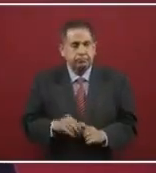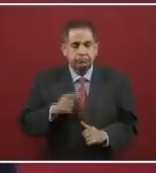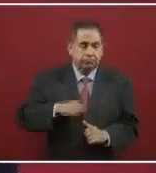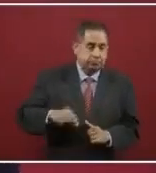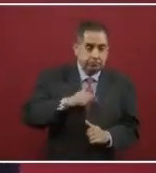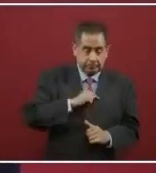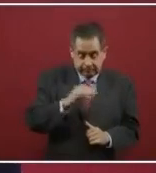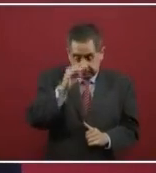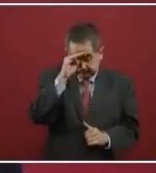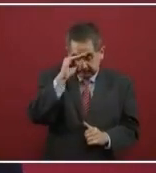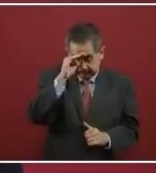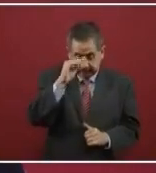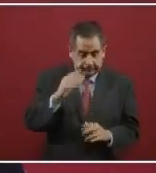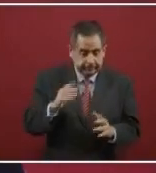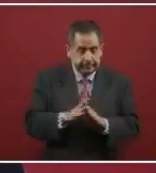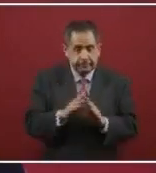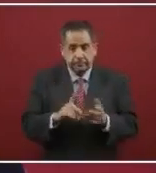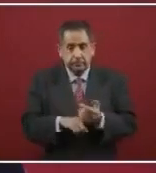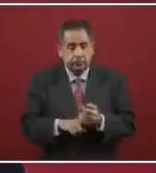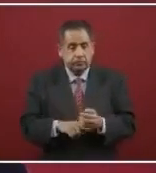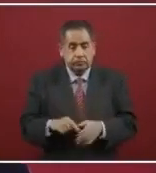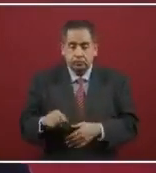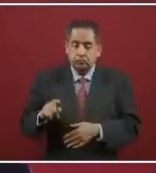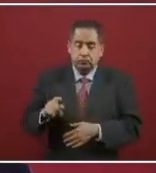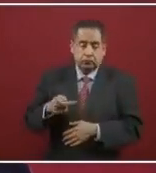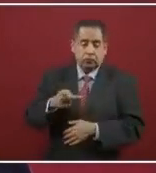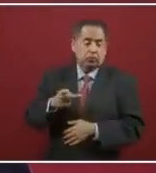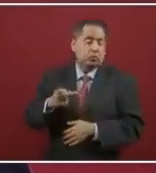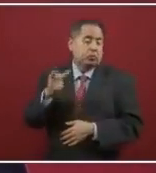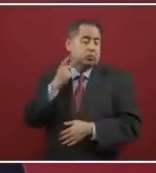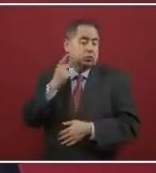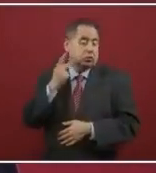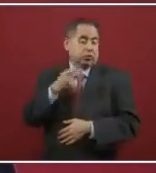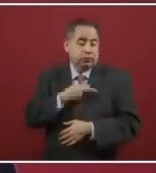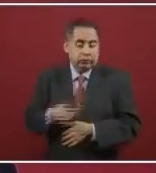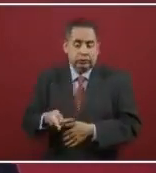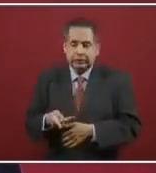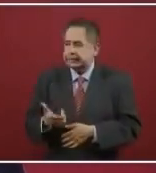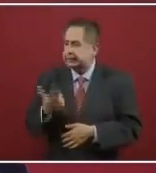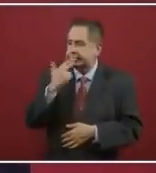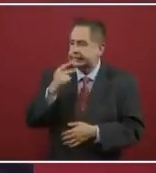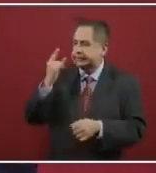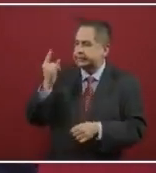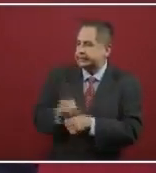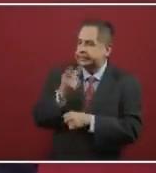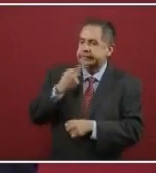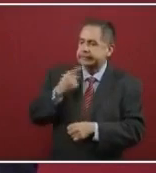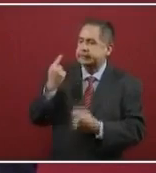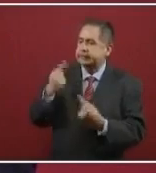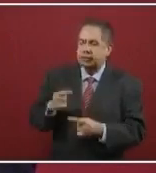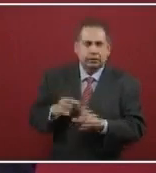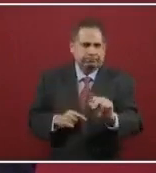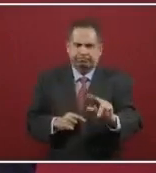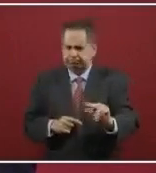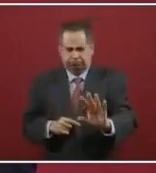pensando que político pobre es un pobre político.